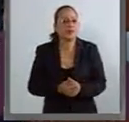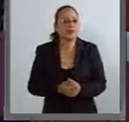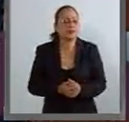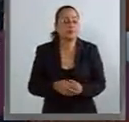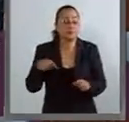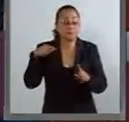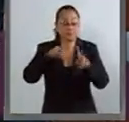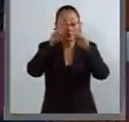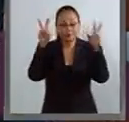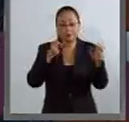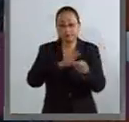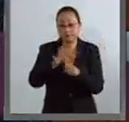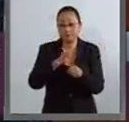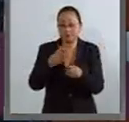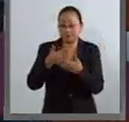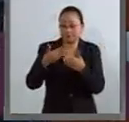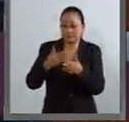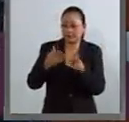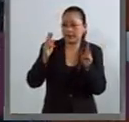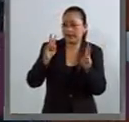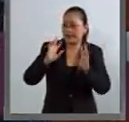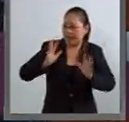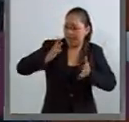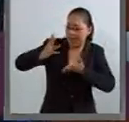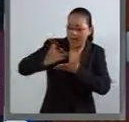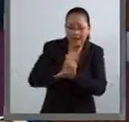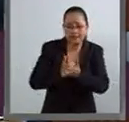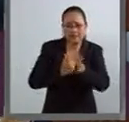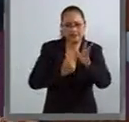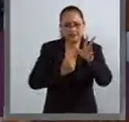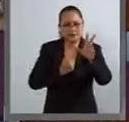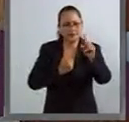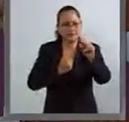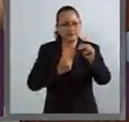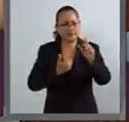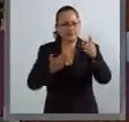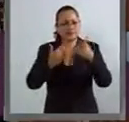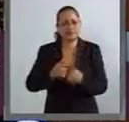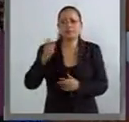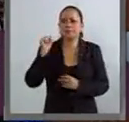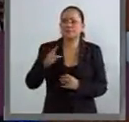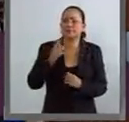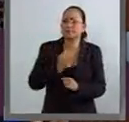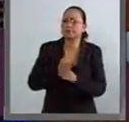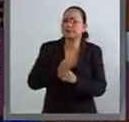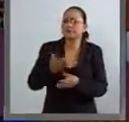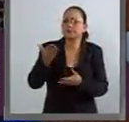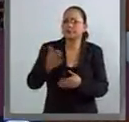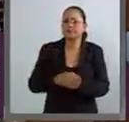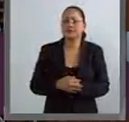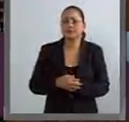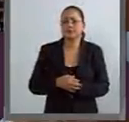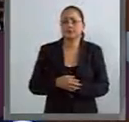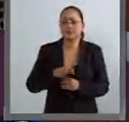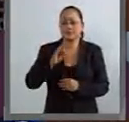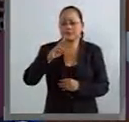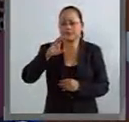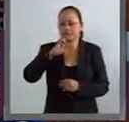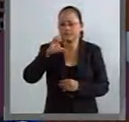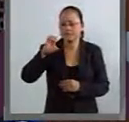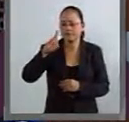este asunto no es una victoria ganada. Hoy incluso el propio informe de Freedom House dice